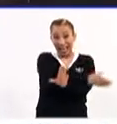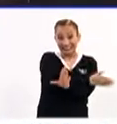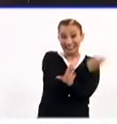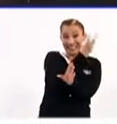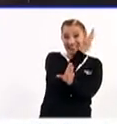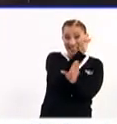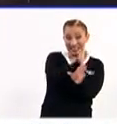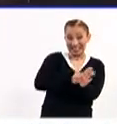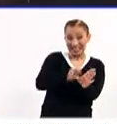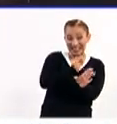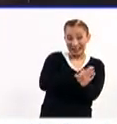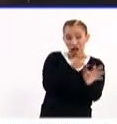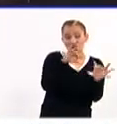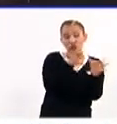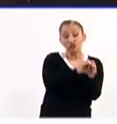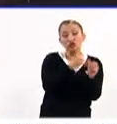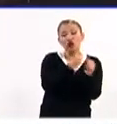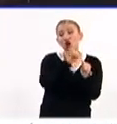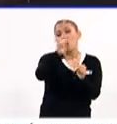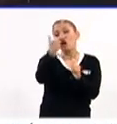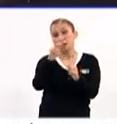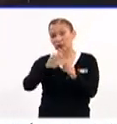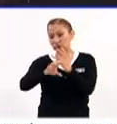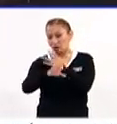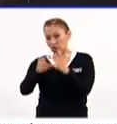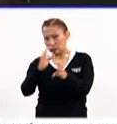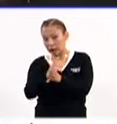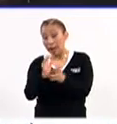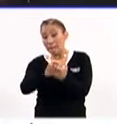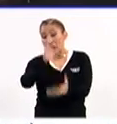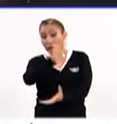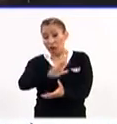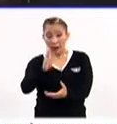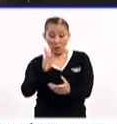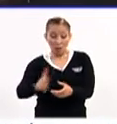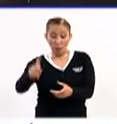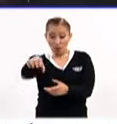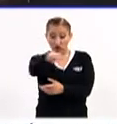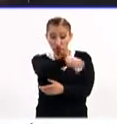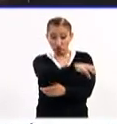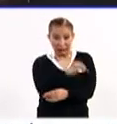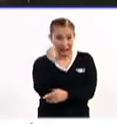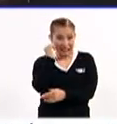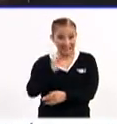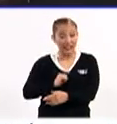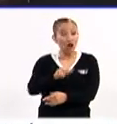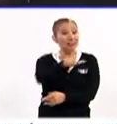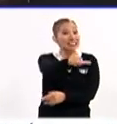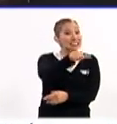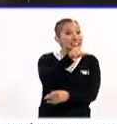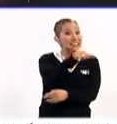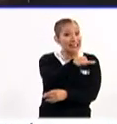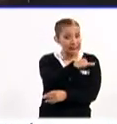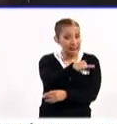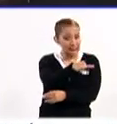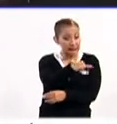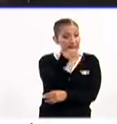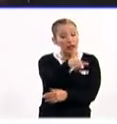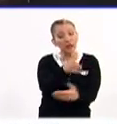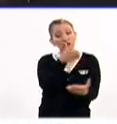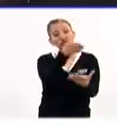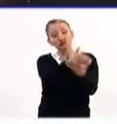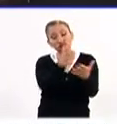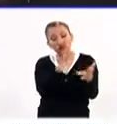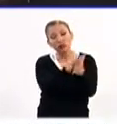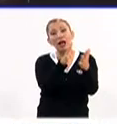largo de 3 siglos se vinculaba también con otra realidad. La mayoría de los pueblos indígenas del siglo XVI